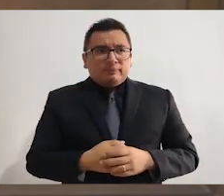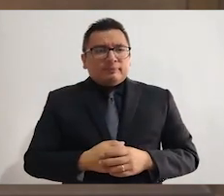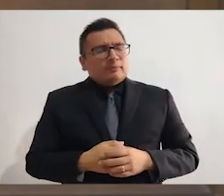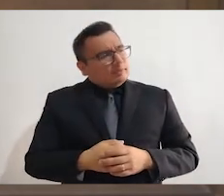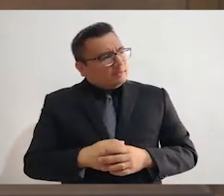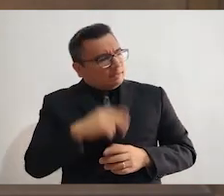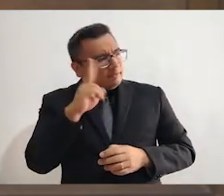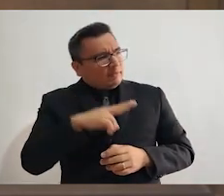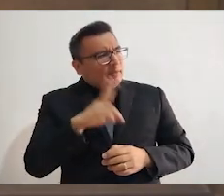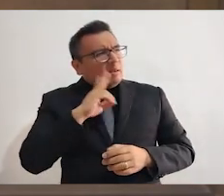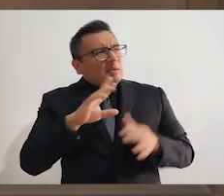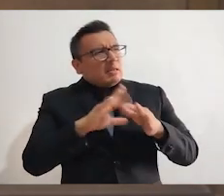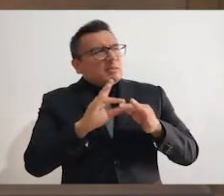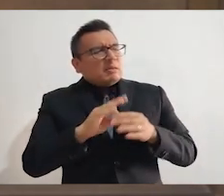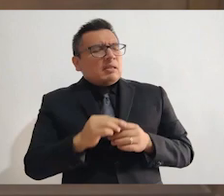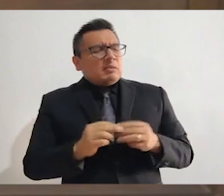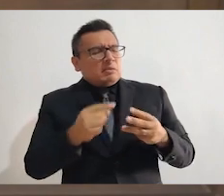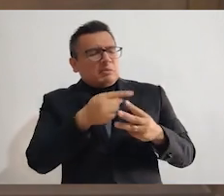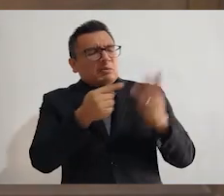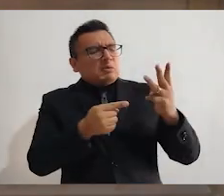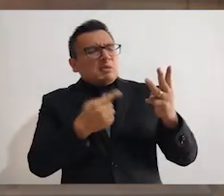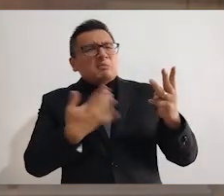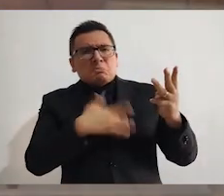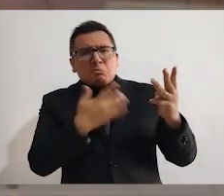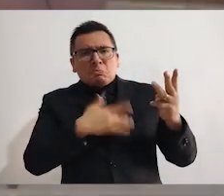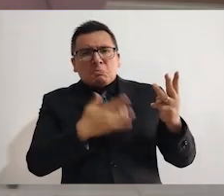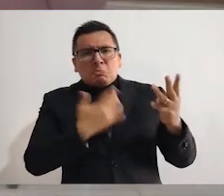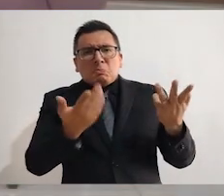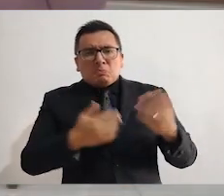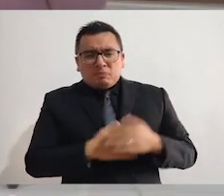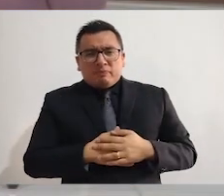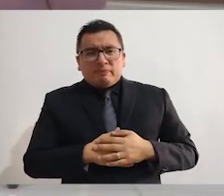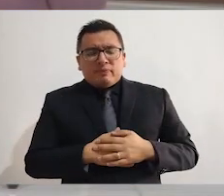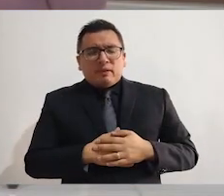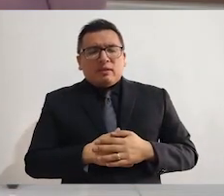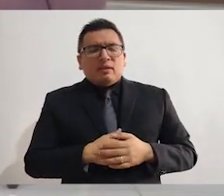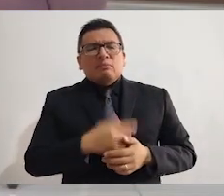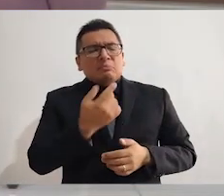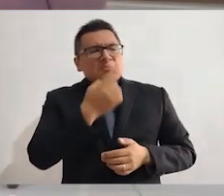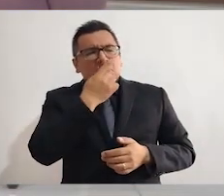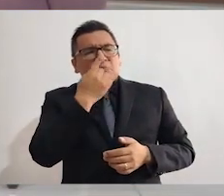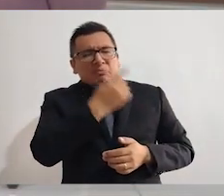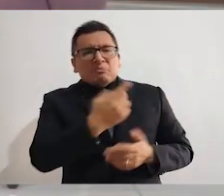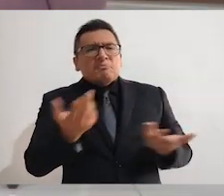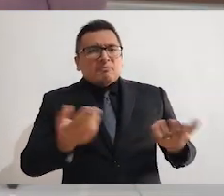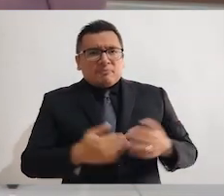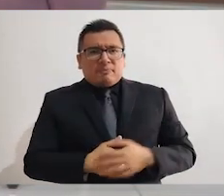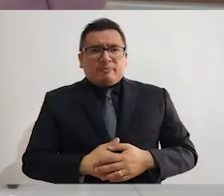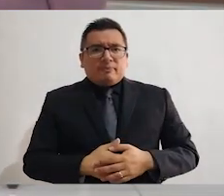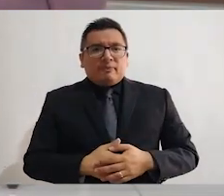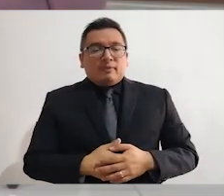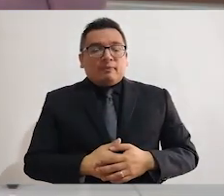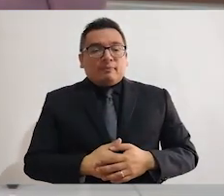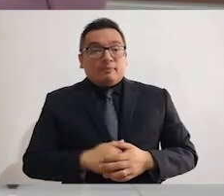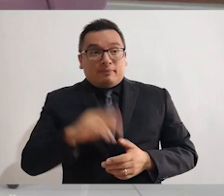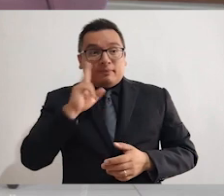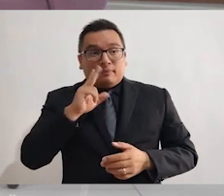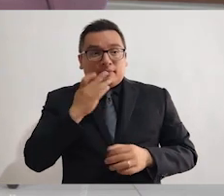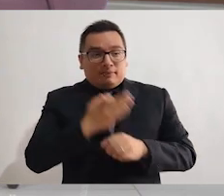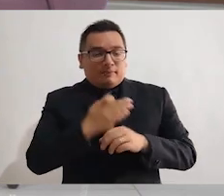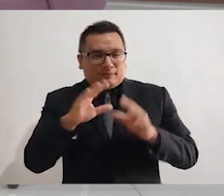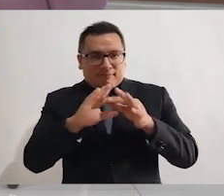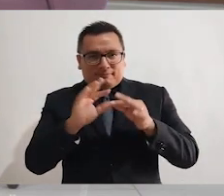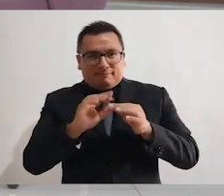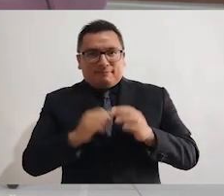platicar un poquito cómo se sentían las personas que ustedes acompañaron para votar? ¿Qué les comentaban ese día? Y ahorita vemos cada uno de los